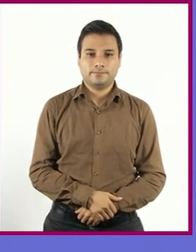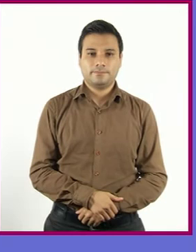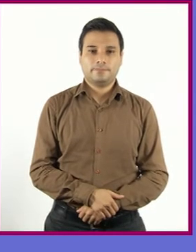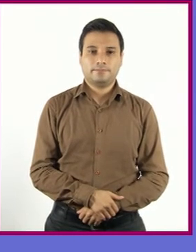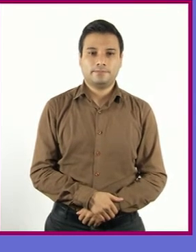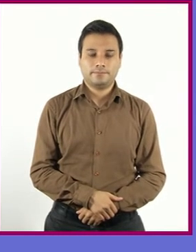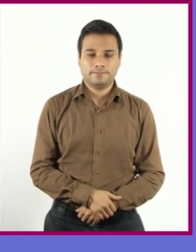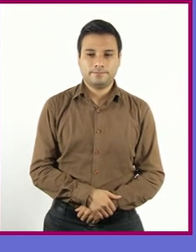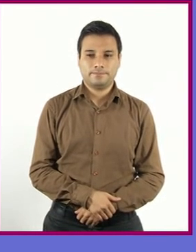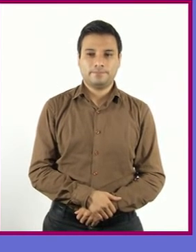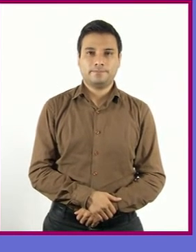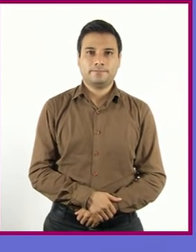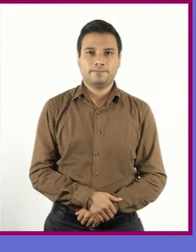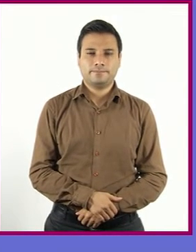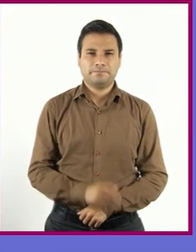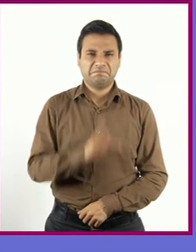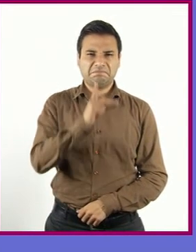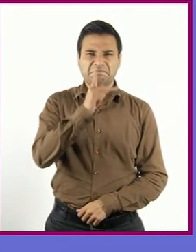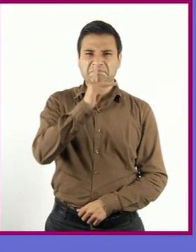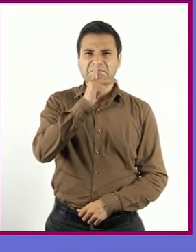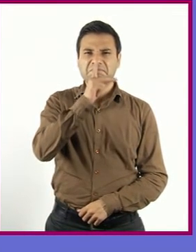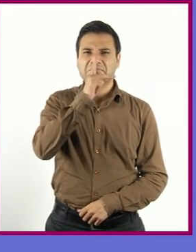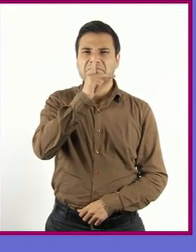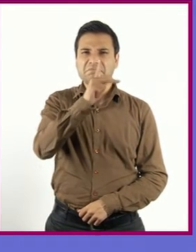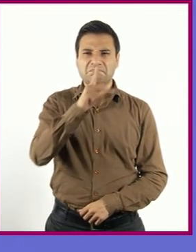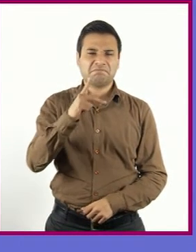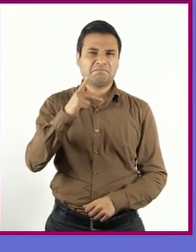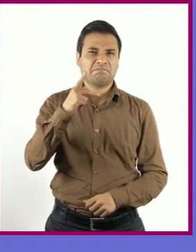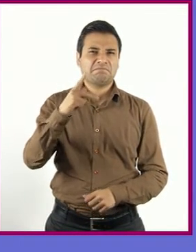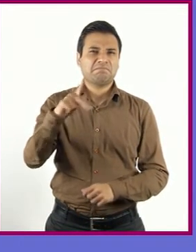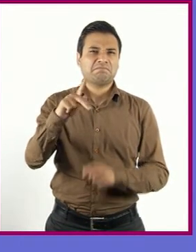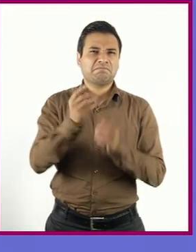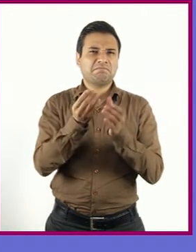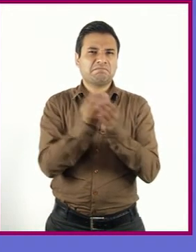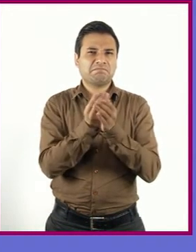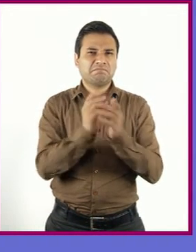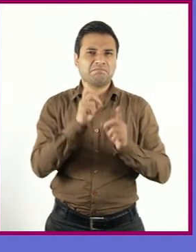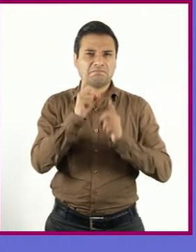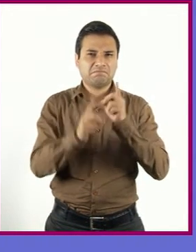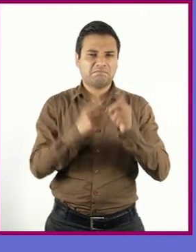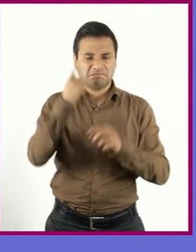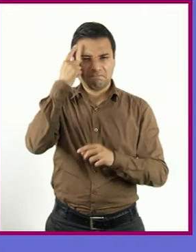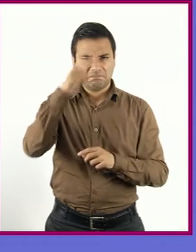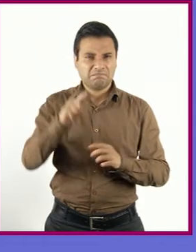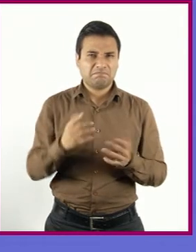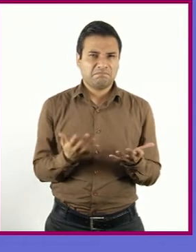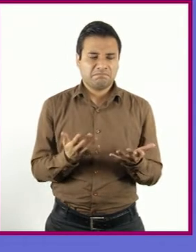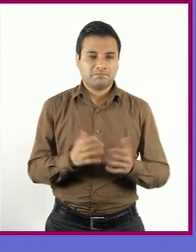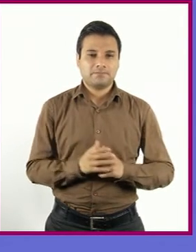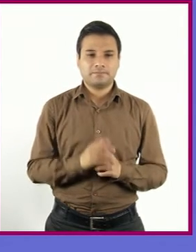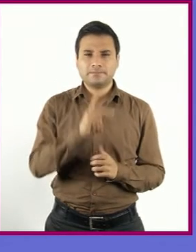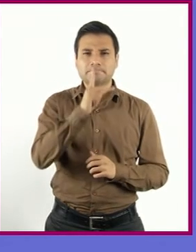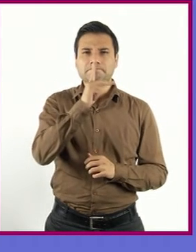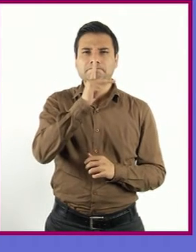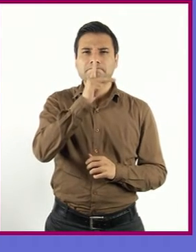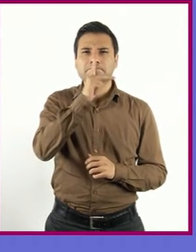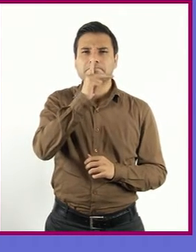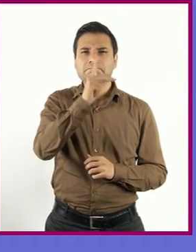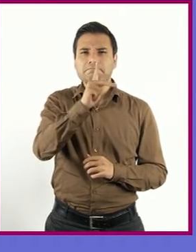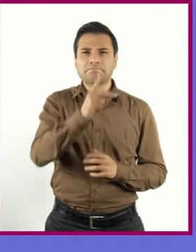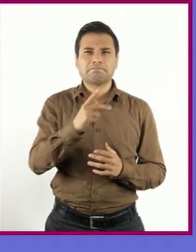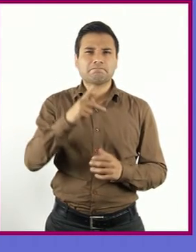¿Cuál es la finalidad de un vocabulario deportivo y dónde se aplica? Este vocabulario se aplica en